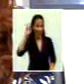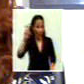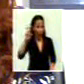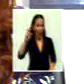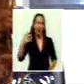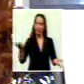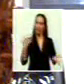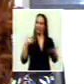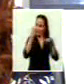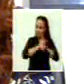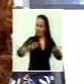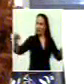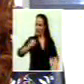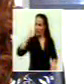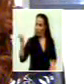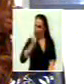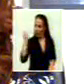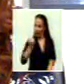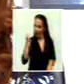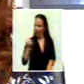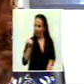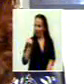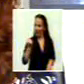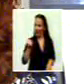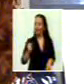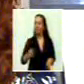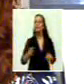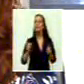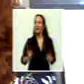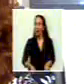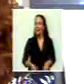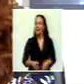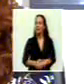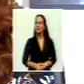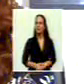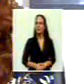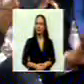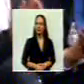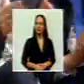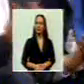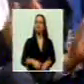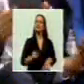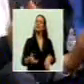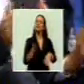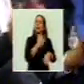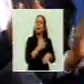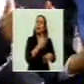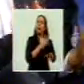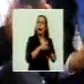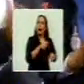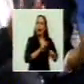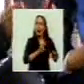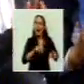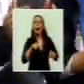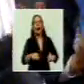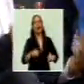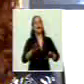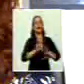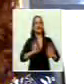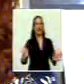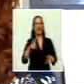es una noticia más que importante, como que también hemos quebrado la racha y han vuelto a venderse autos.